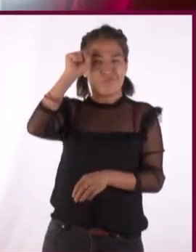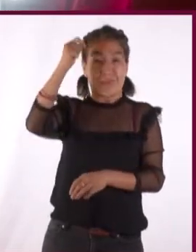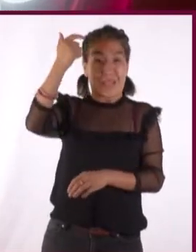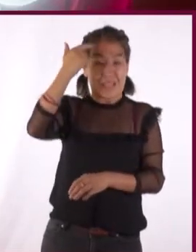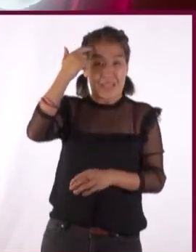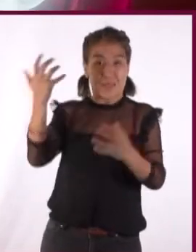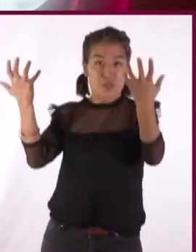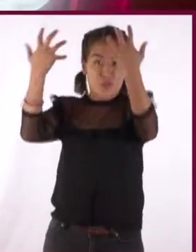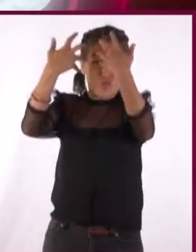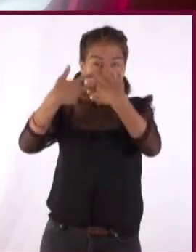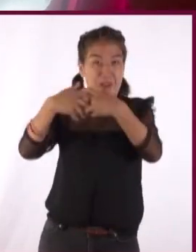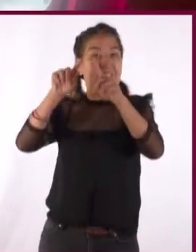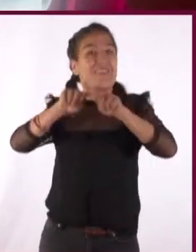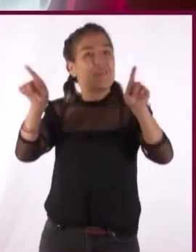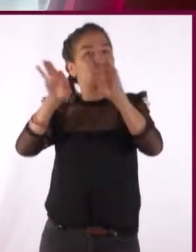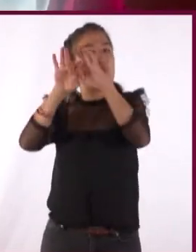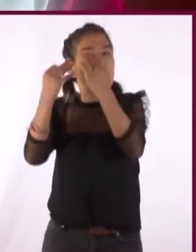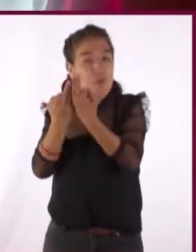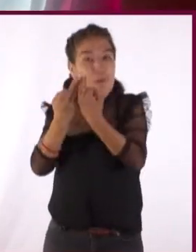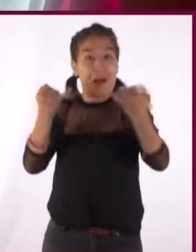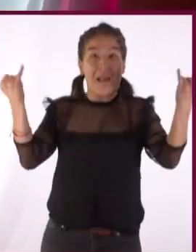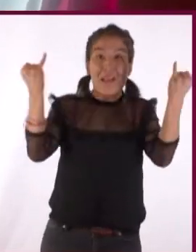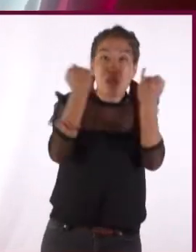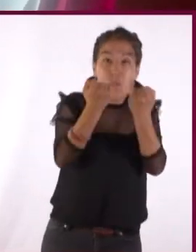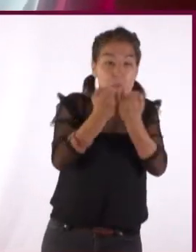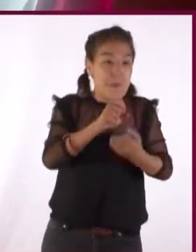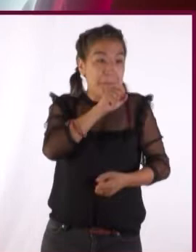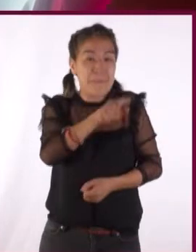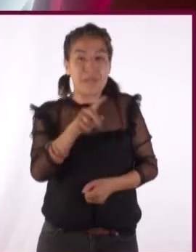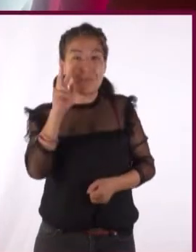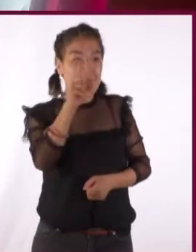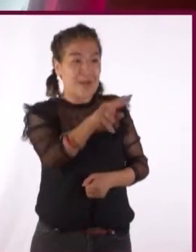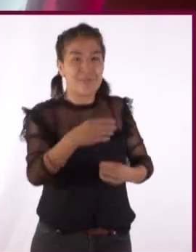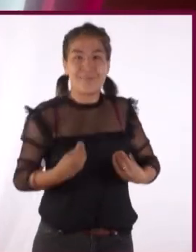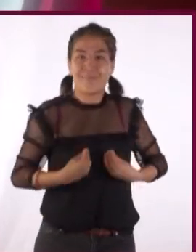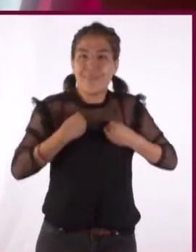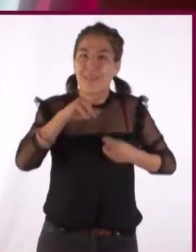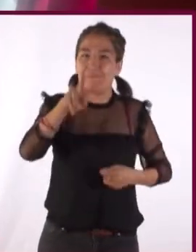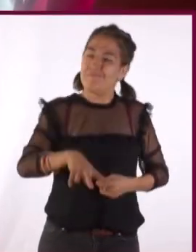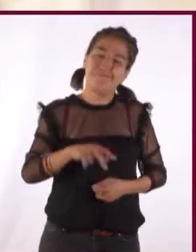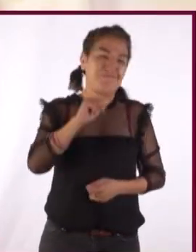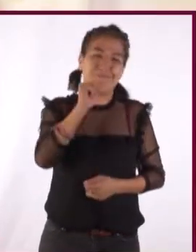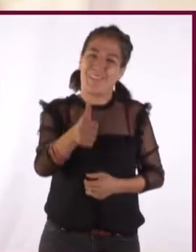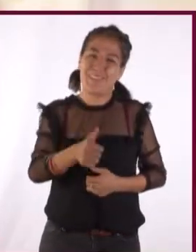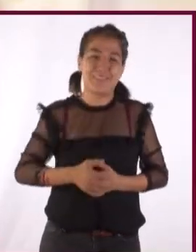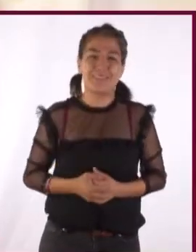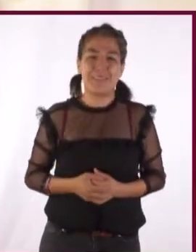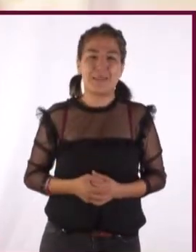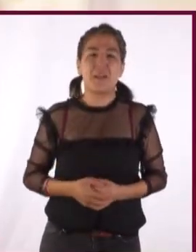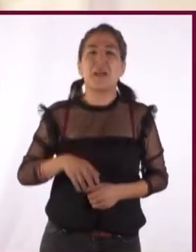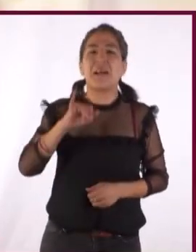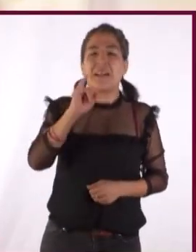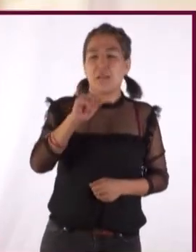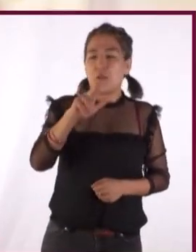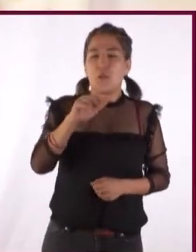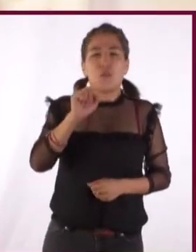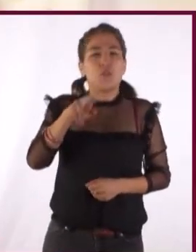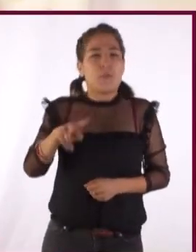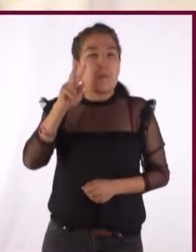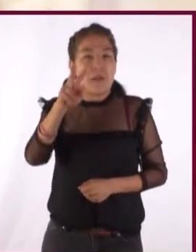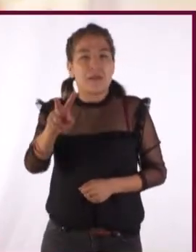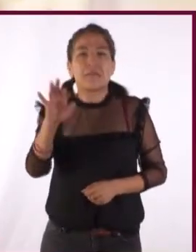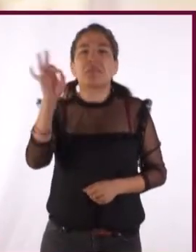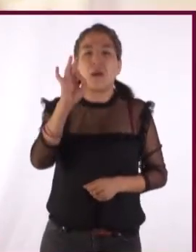cerebro lo procesa de una forma que luego no corresponde exactamente a una realidad objetiva, ¿no? ¿Y es posible que una ilusión